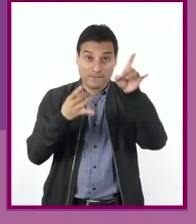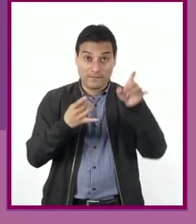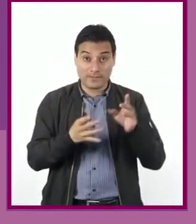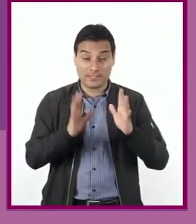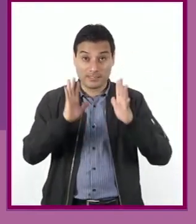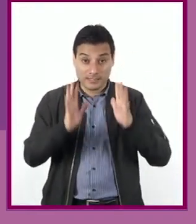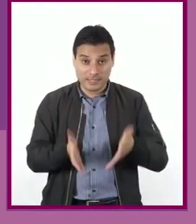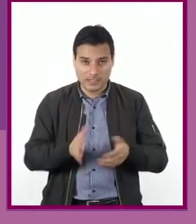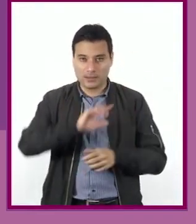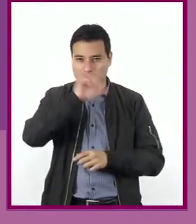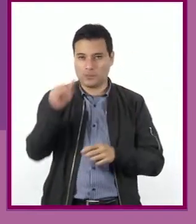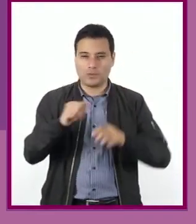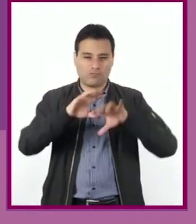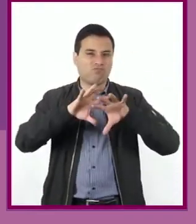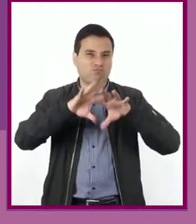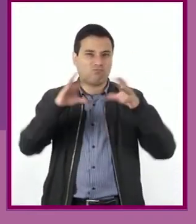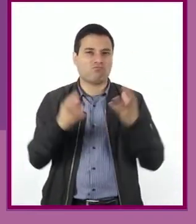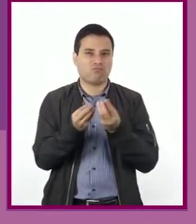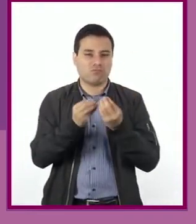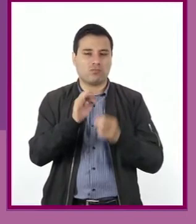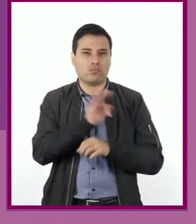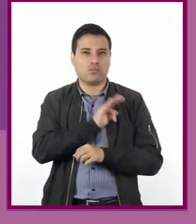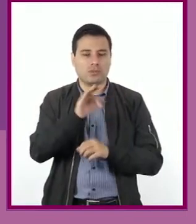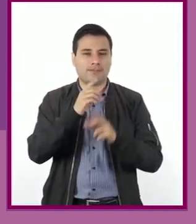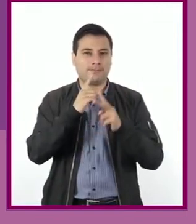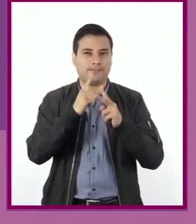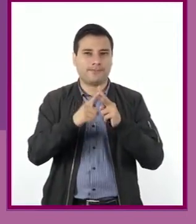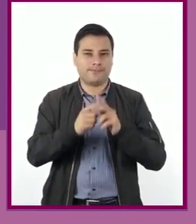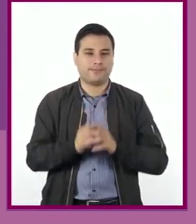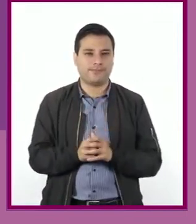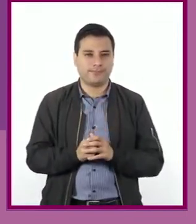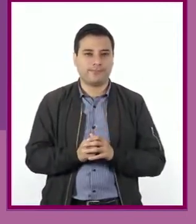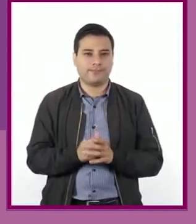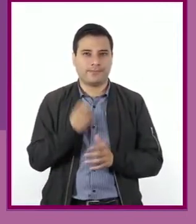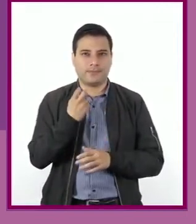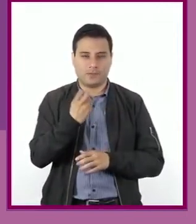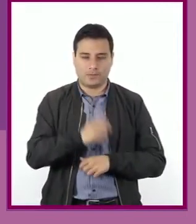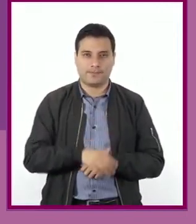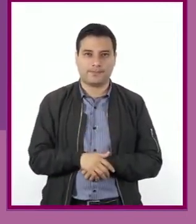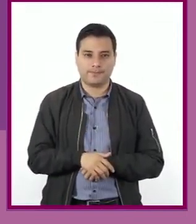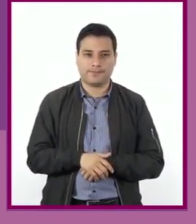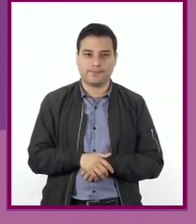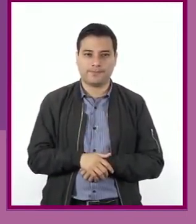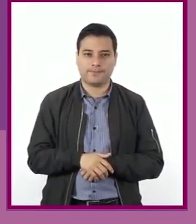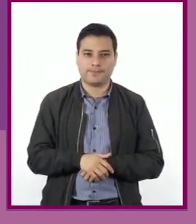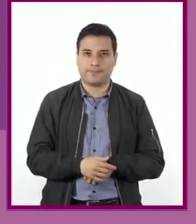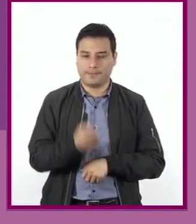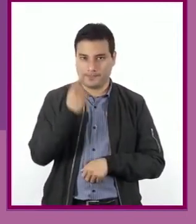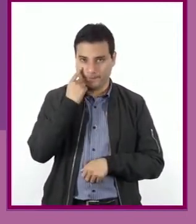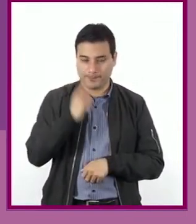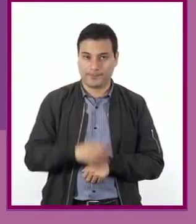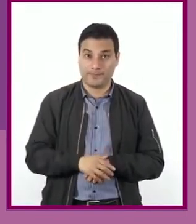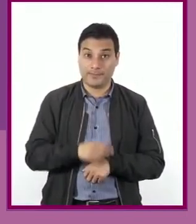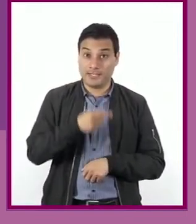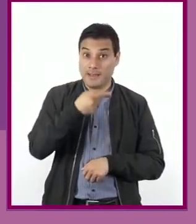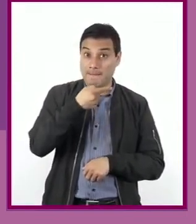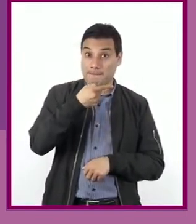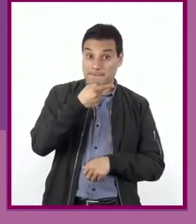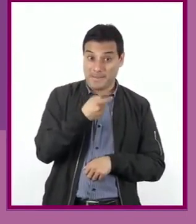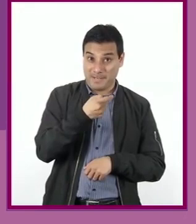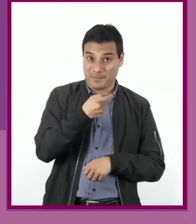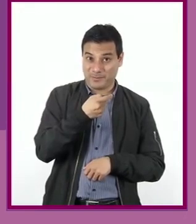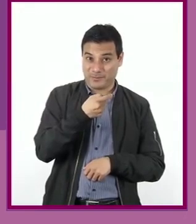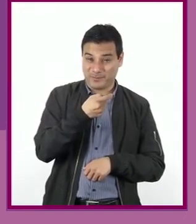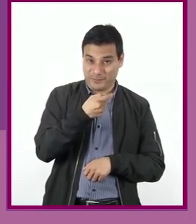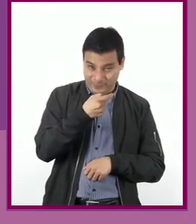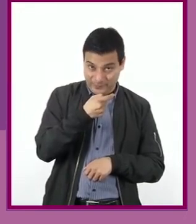obtenemos la fuerza resultante al trazar el vector que la representa, partiendo del origen del primer vector hasta